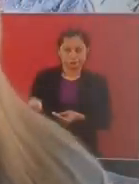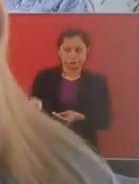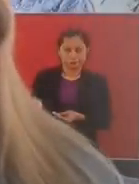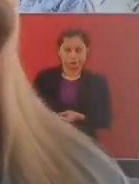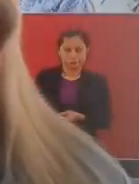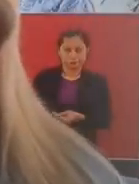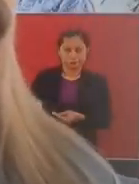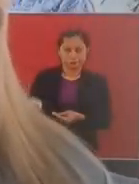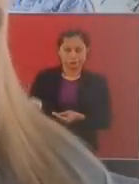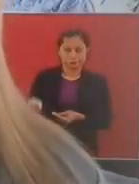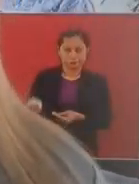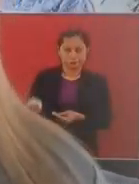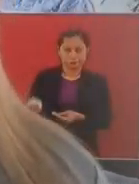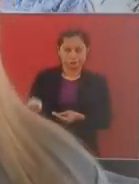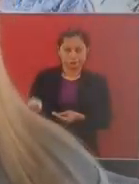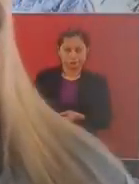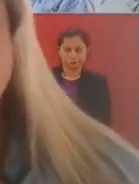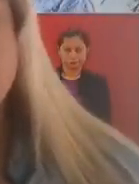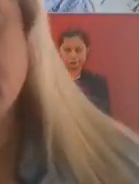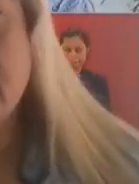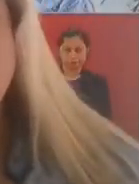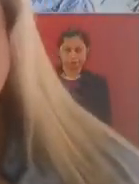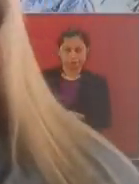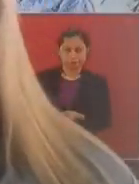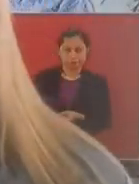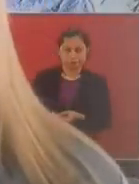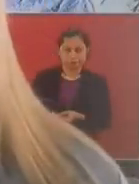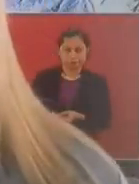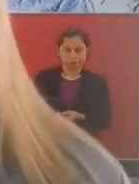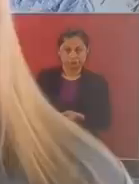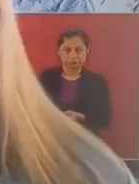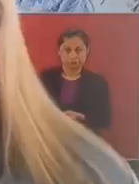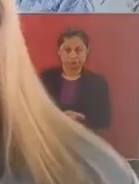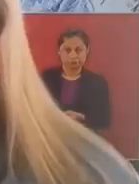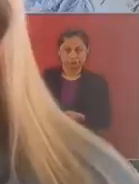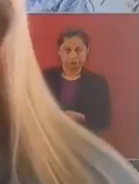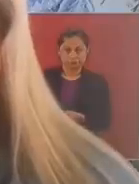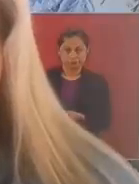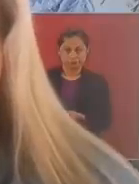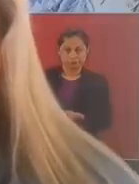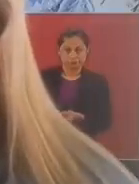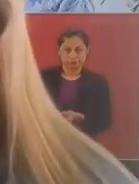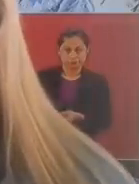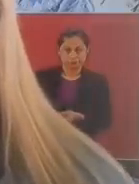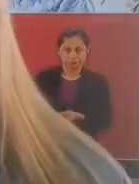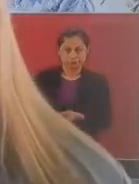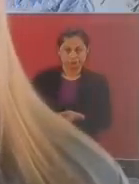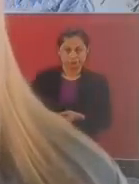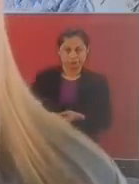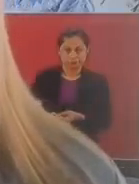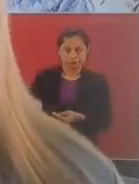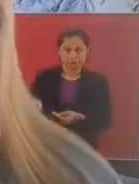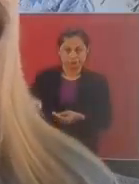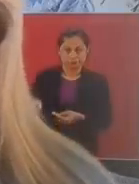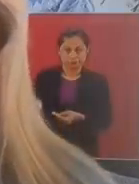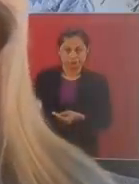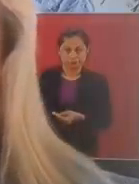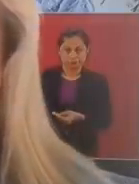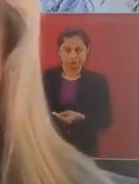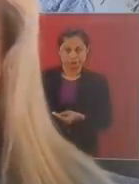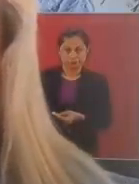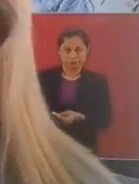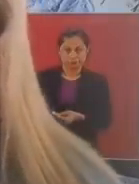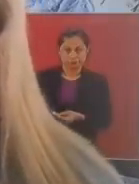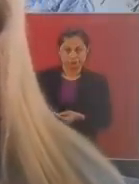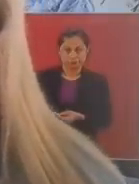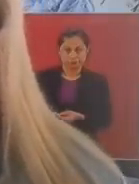extrema pobreza. Sí recibo algunos comentarios de ustedes de que tienen discapacidad o que tienen